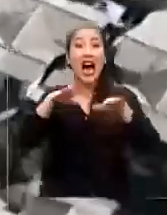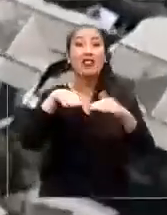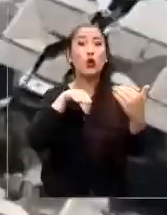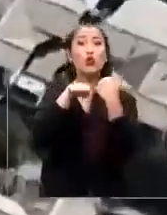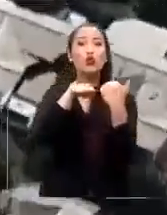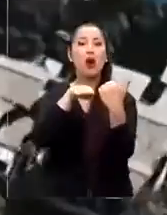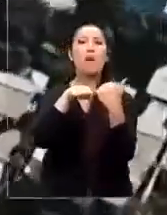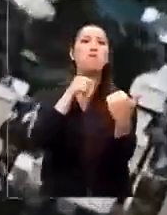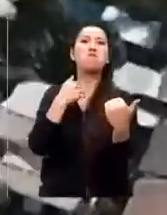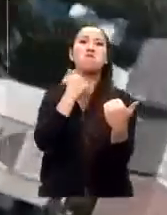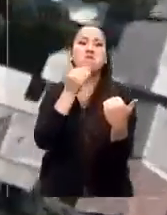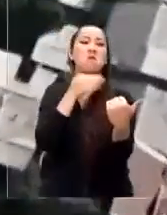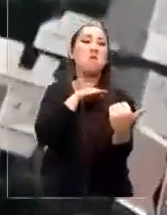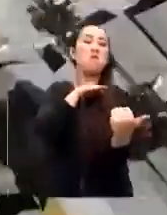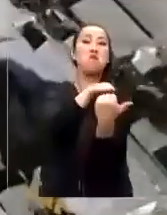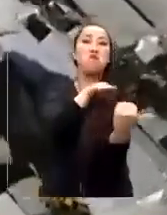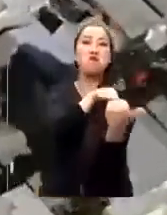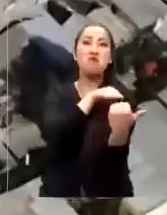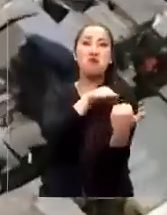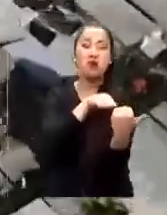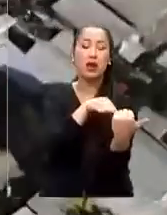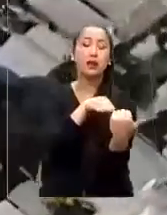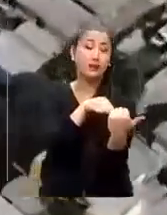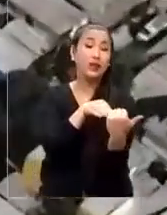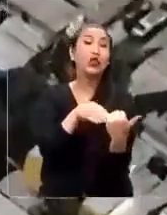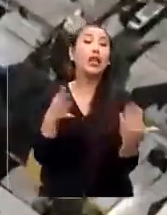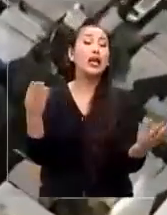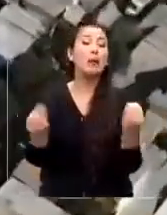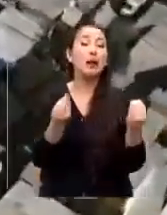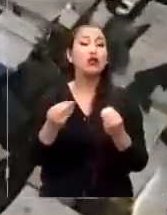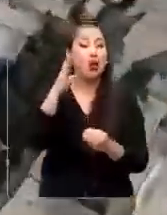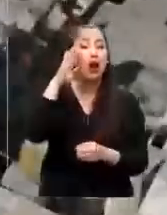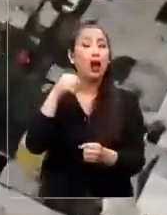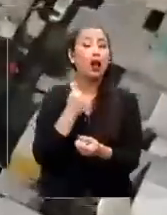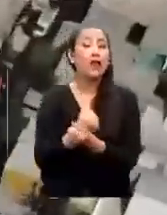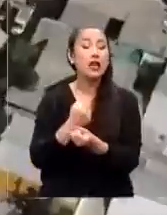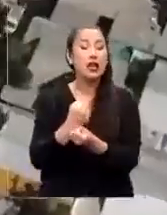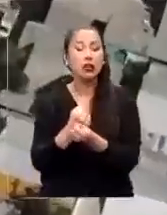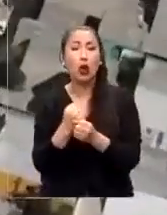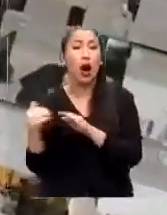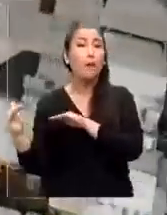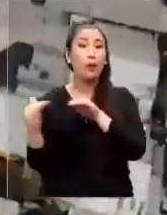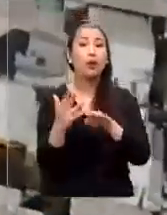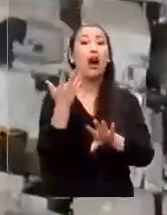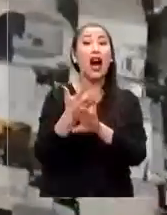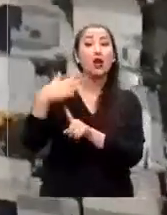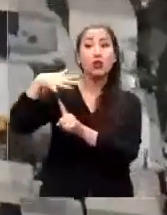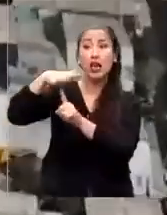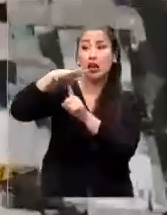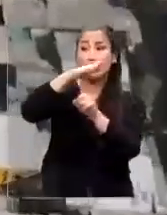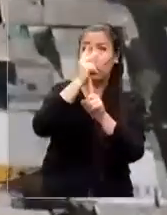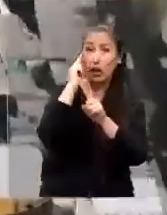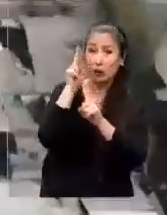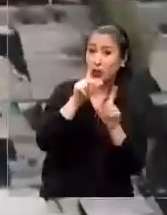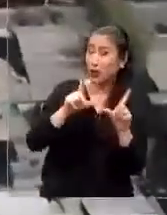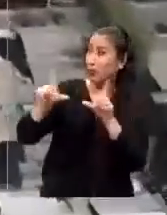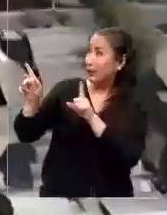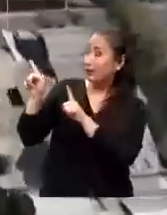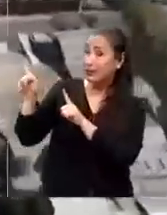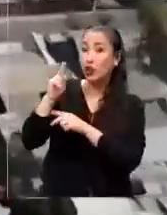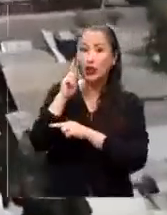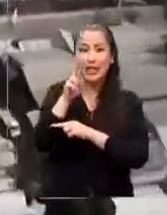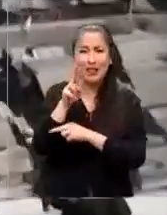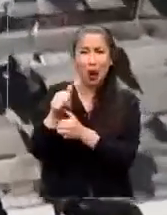del tránsito. Esto requirió de un amplio apoyo de carabineros, radiopatrullas e incluso el helicóptero. Hay un registro ahí que les presentamos en donde se observa